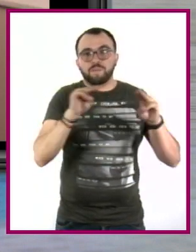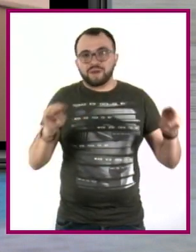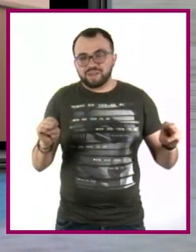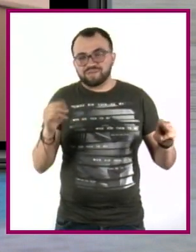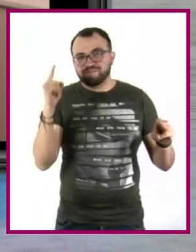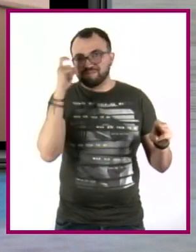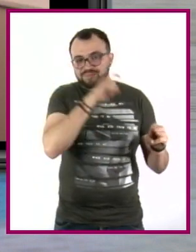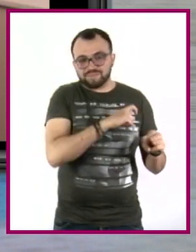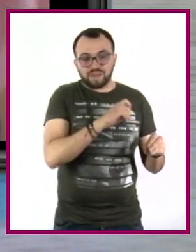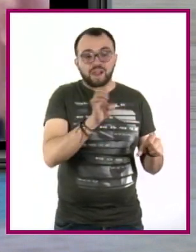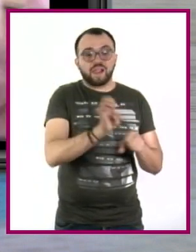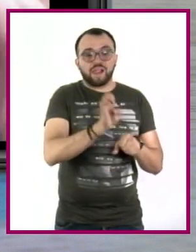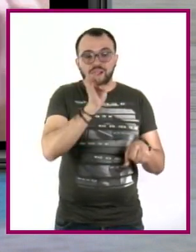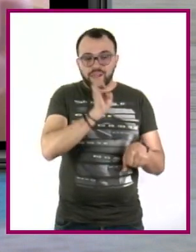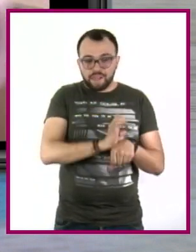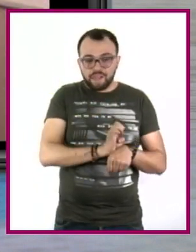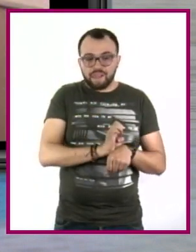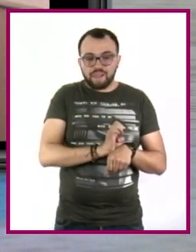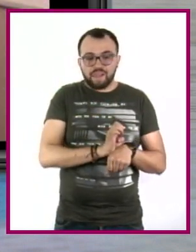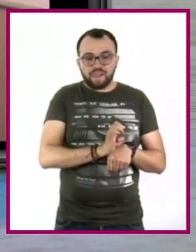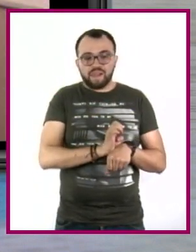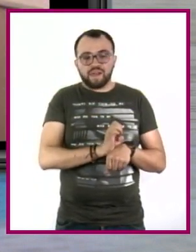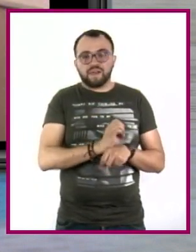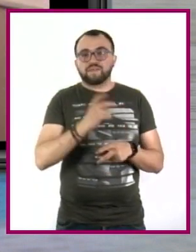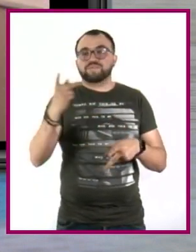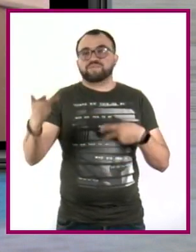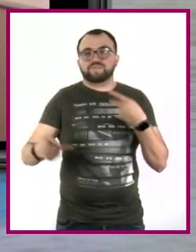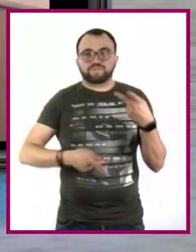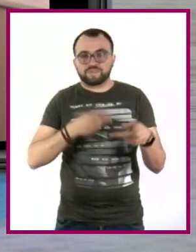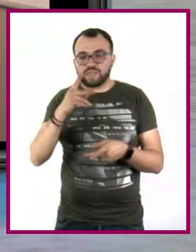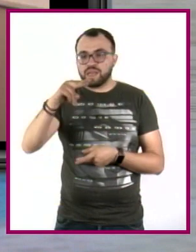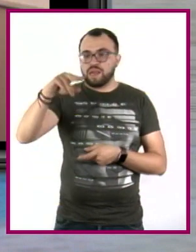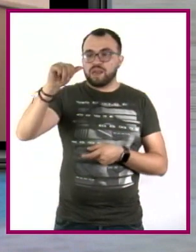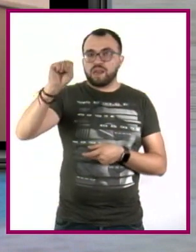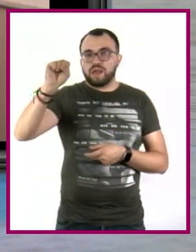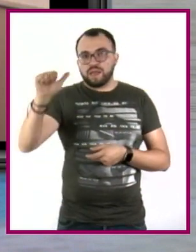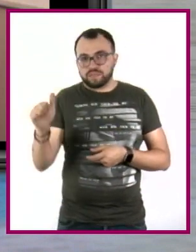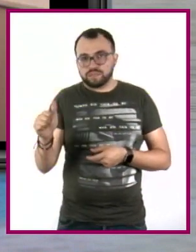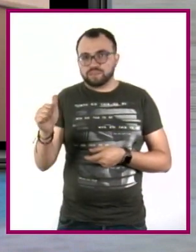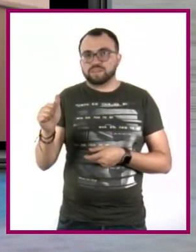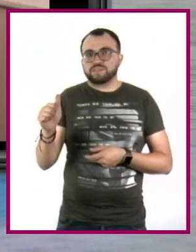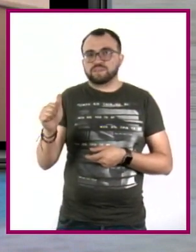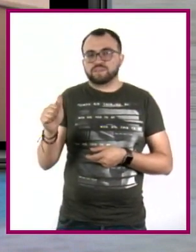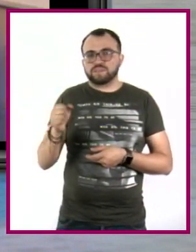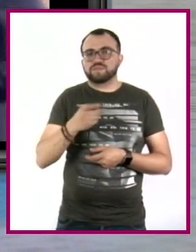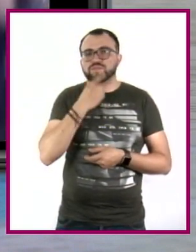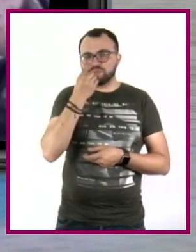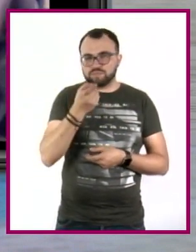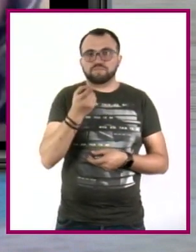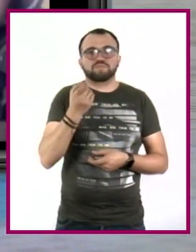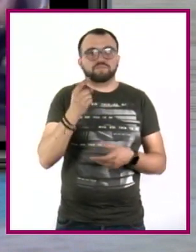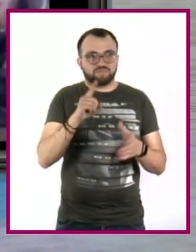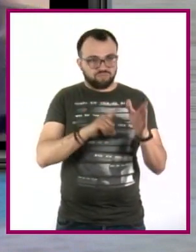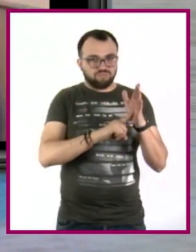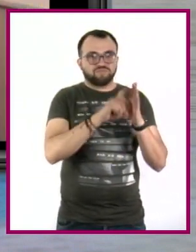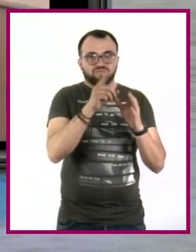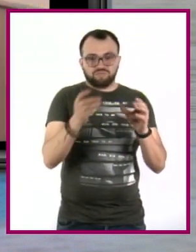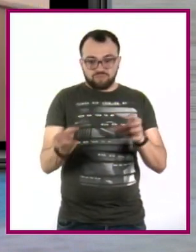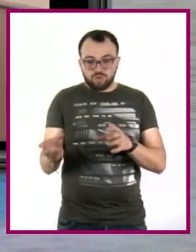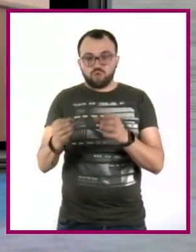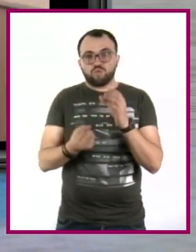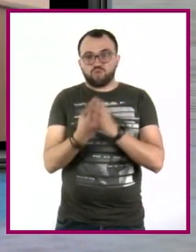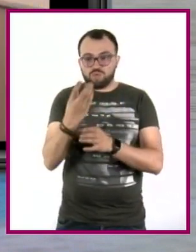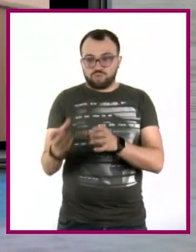entonces se habló con la NASA y la NASA accedió a subir esa cosa y que